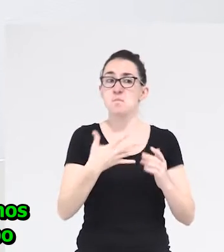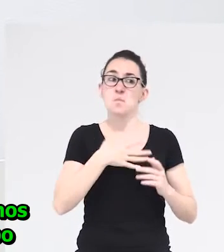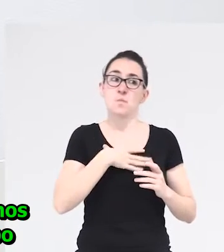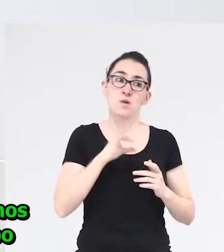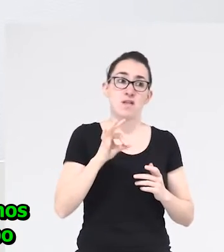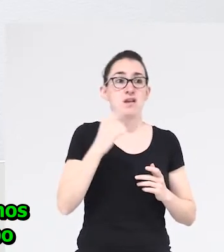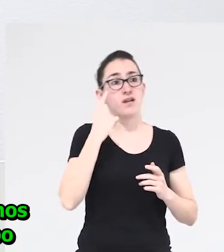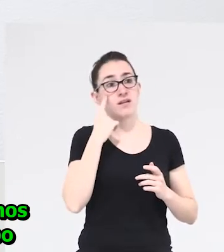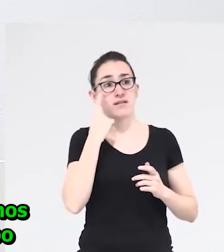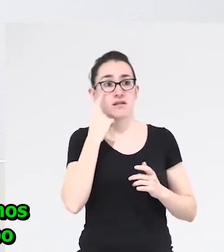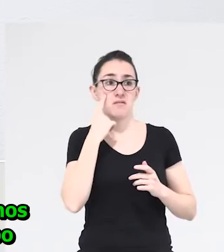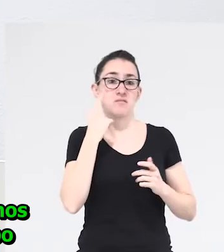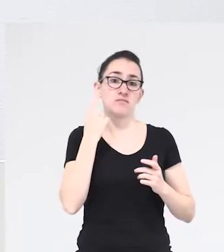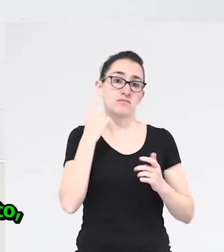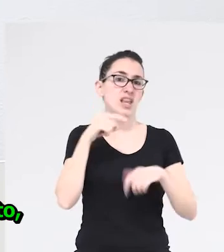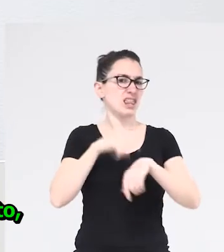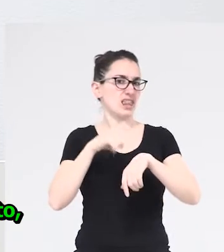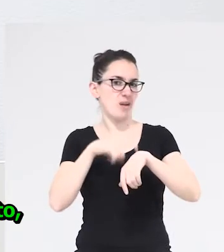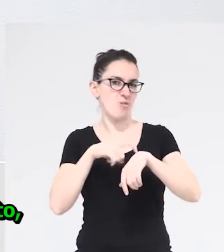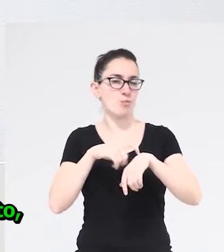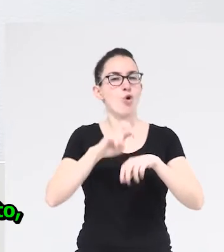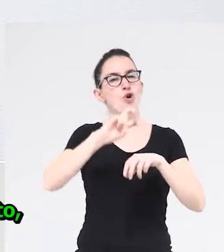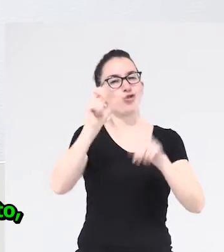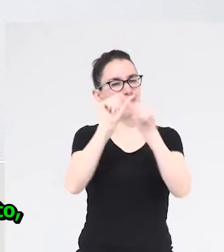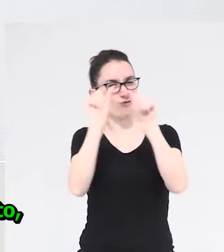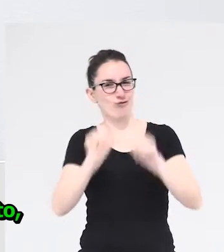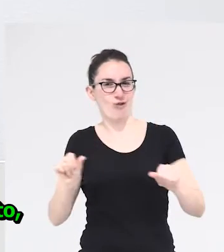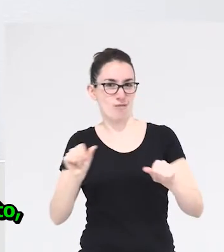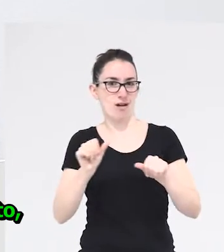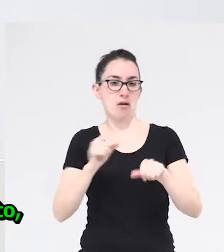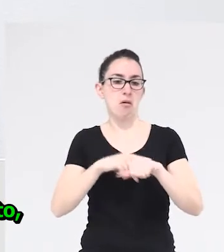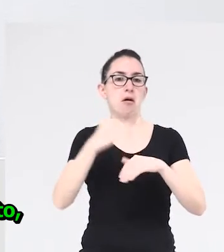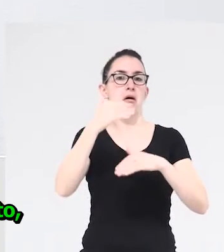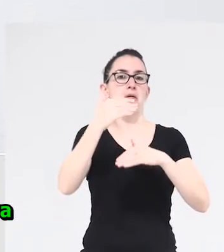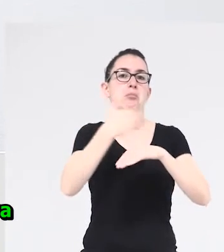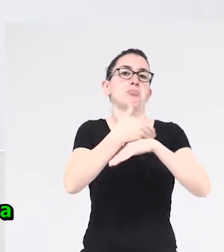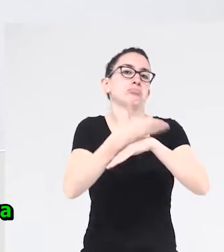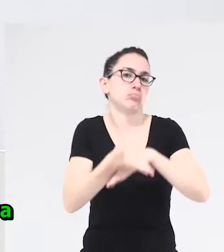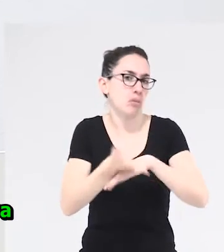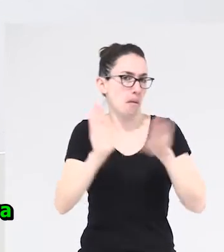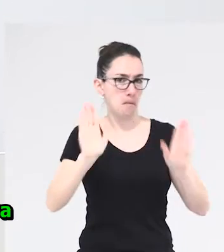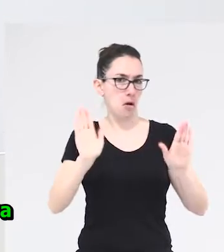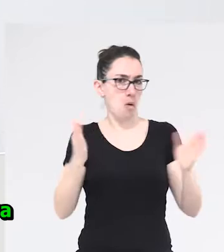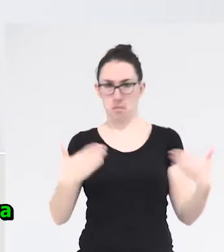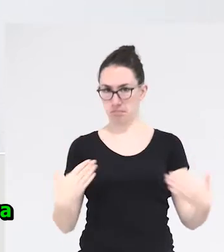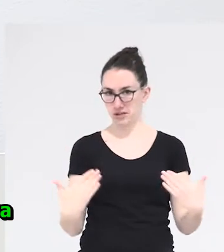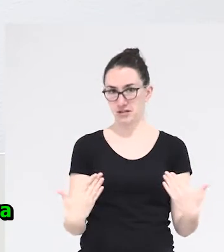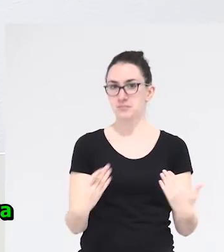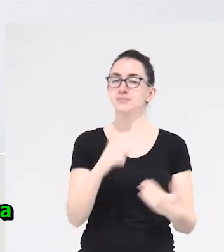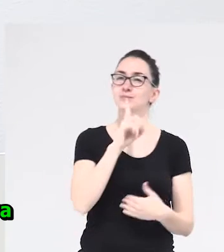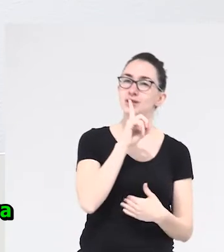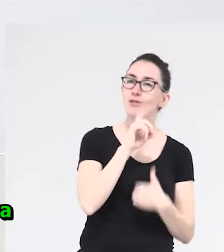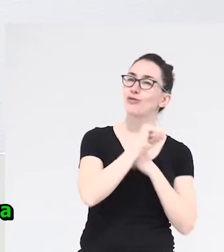otras maneras de habitar el tiempo, ¿no? Y de repente se pasa un poquito el rato, pero no pasa nada, ¿no? O sea, que el silencio y la